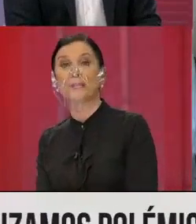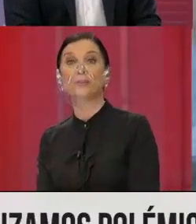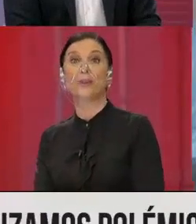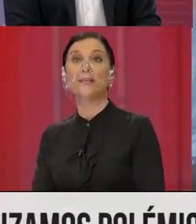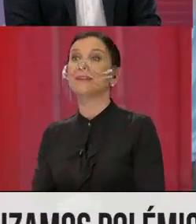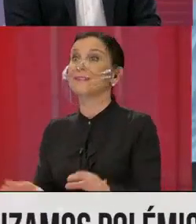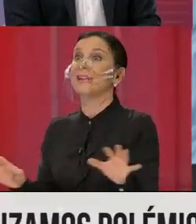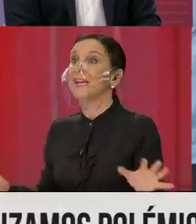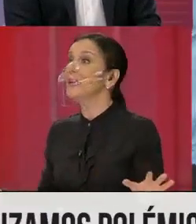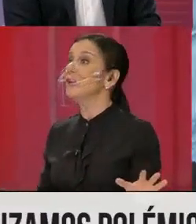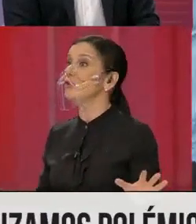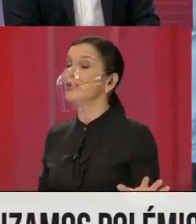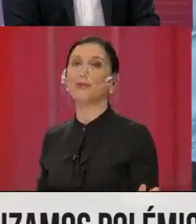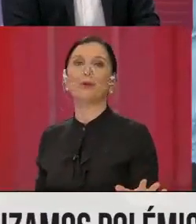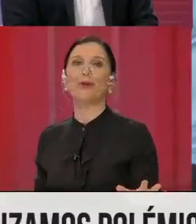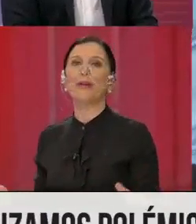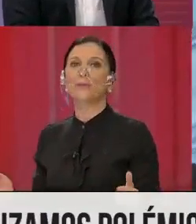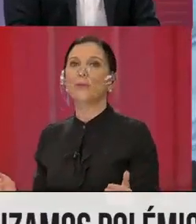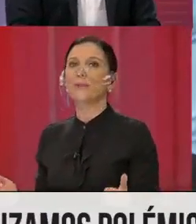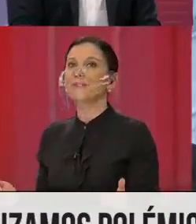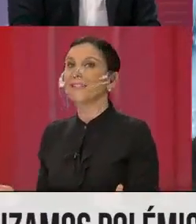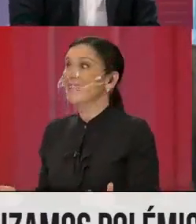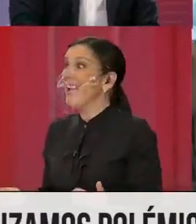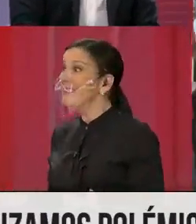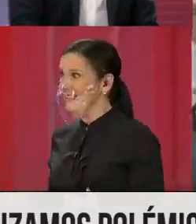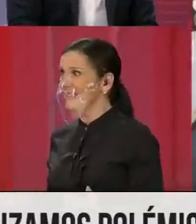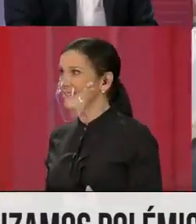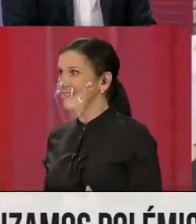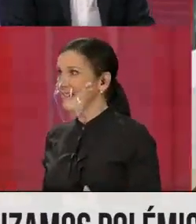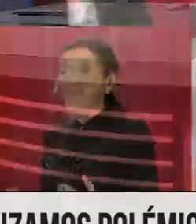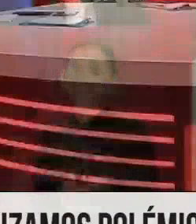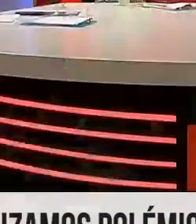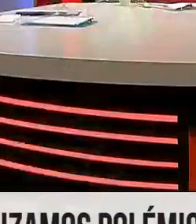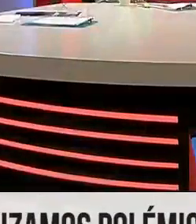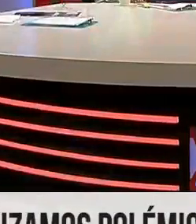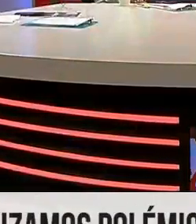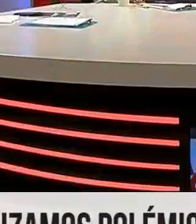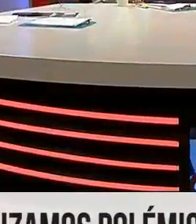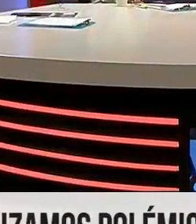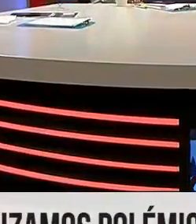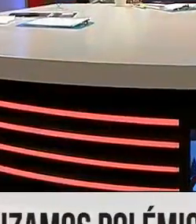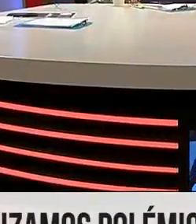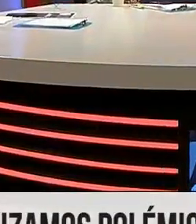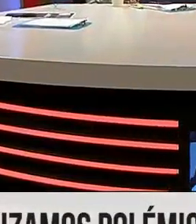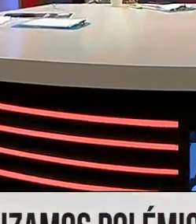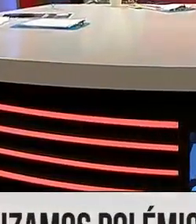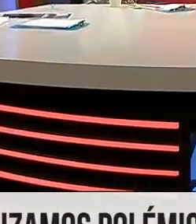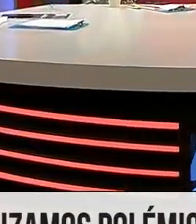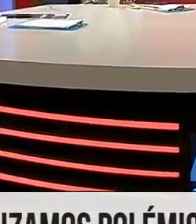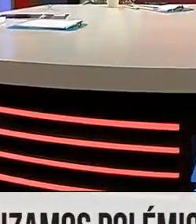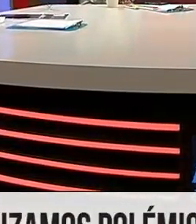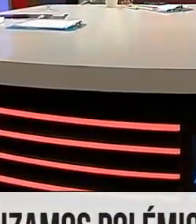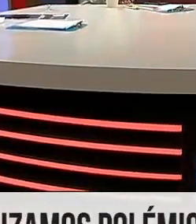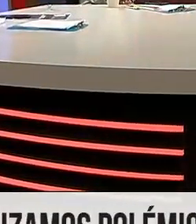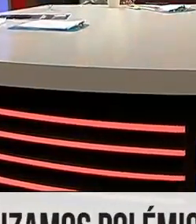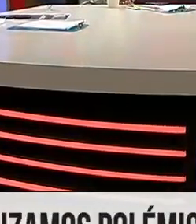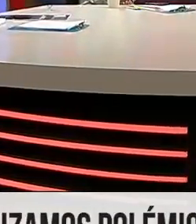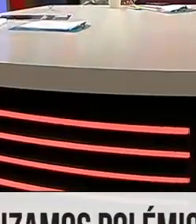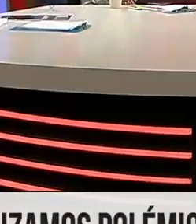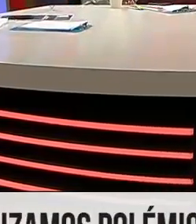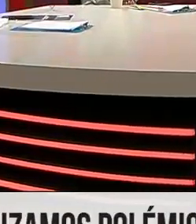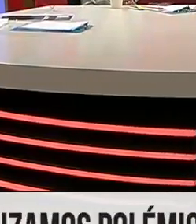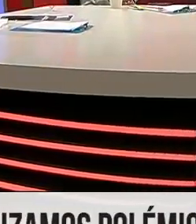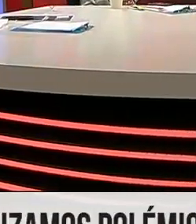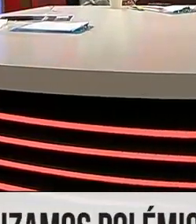social, y por lo tanto ahí se verá, ¿no es cierto? Pero tú no puedes ex ante, quiero decir. No te puedes transformar en jueza. No, pero por eso digo.